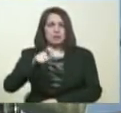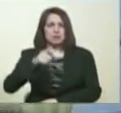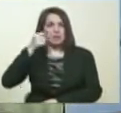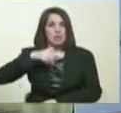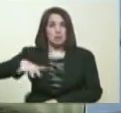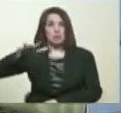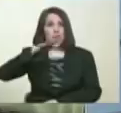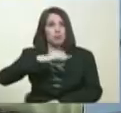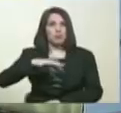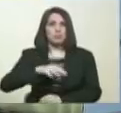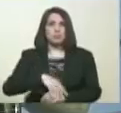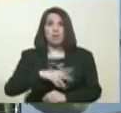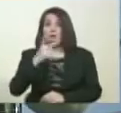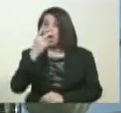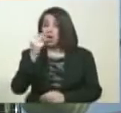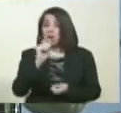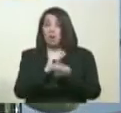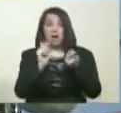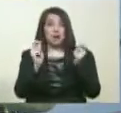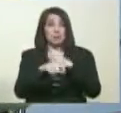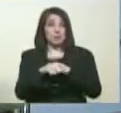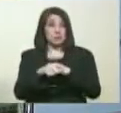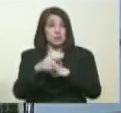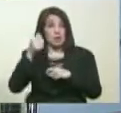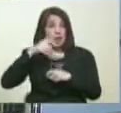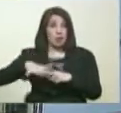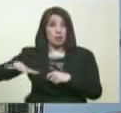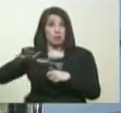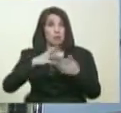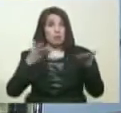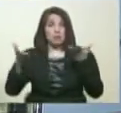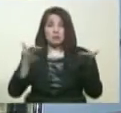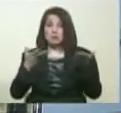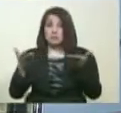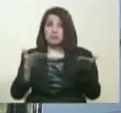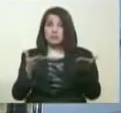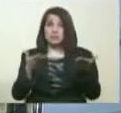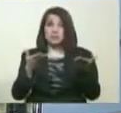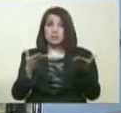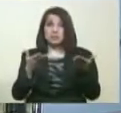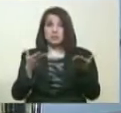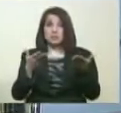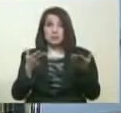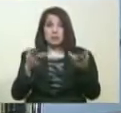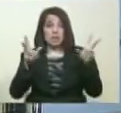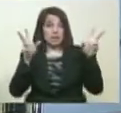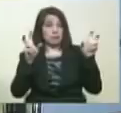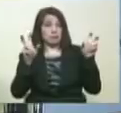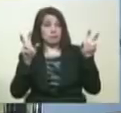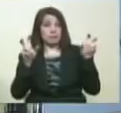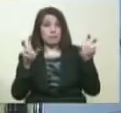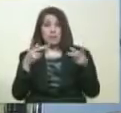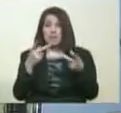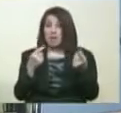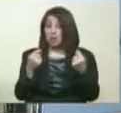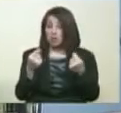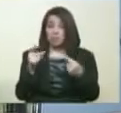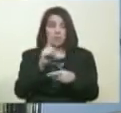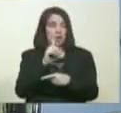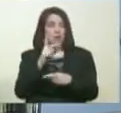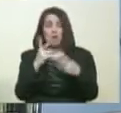al revés. El pueblo al servicio, entre comillas, de la economía, no es de la